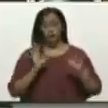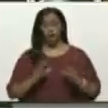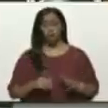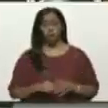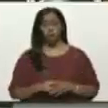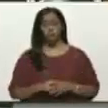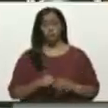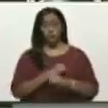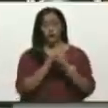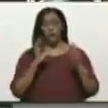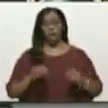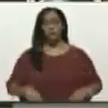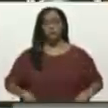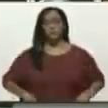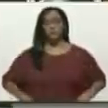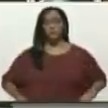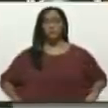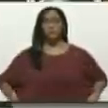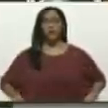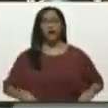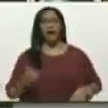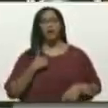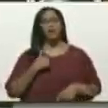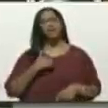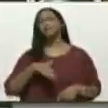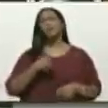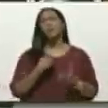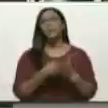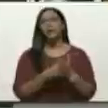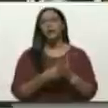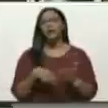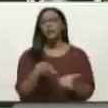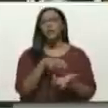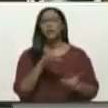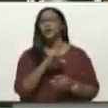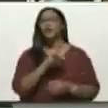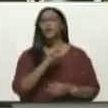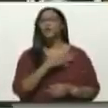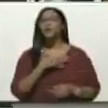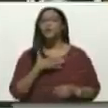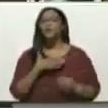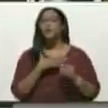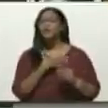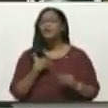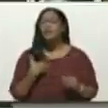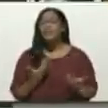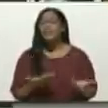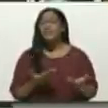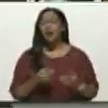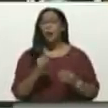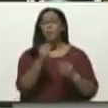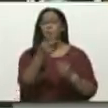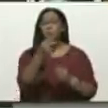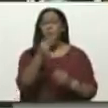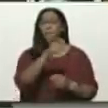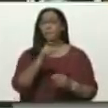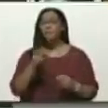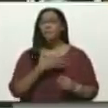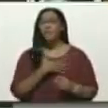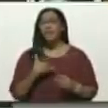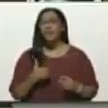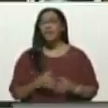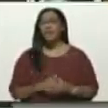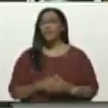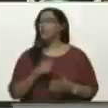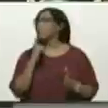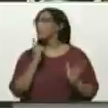Claro. Pero es que a cualquiera se le podía pagar. El problema es que no todos querían, o mejor dicho, muy pocos querían cumplir